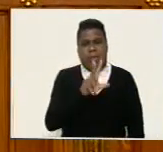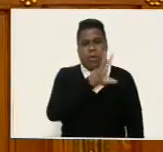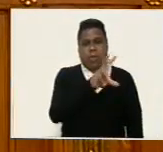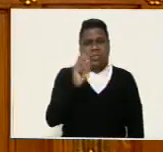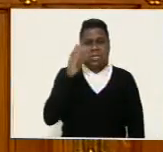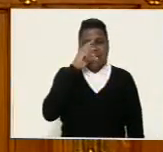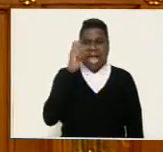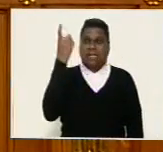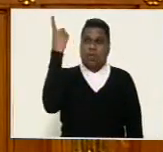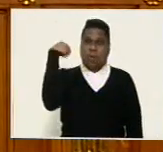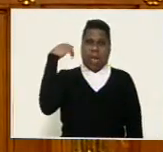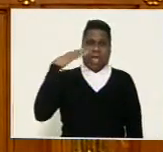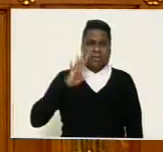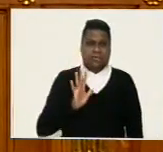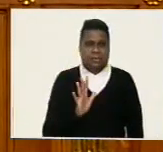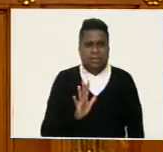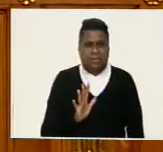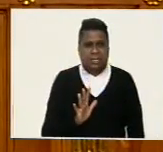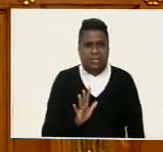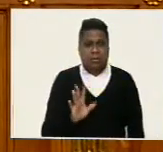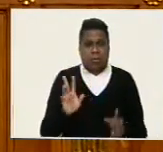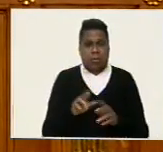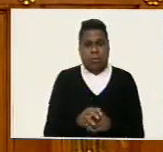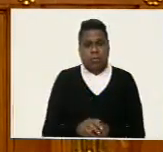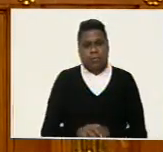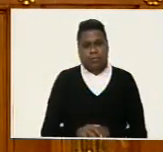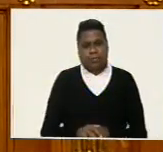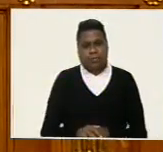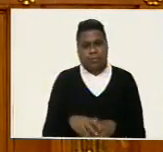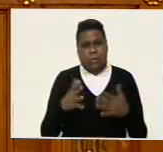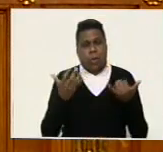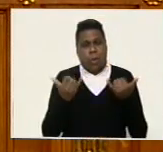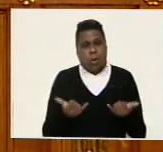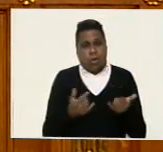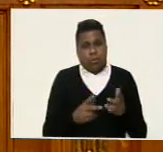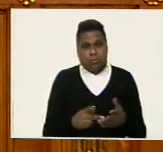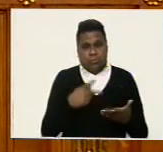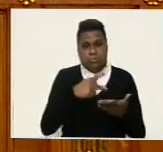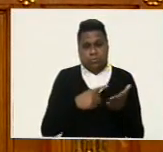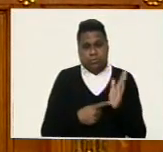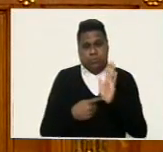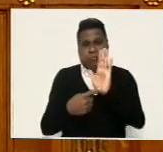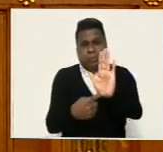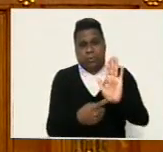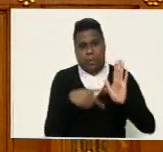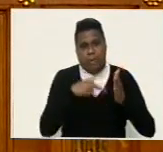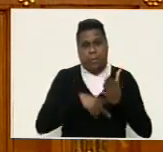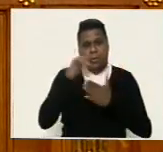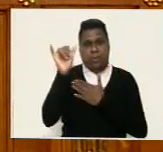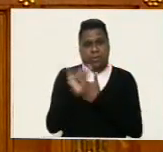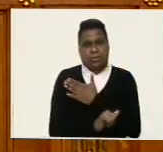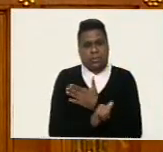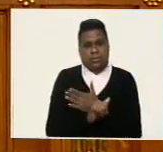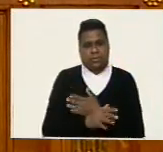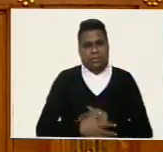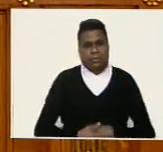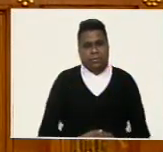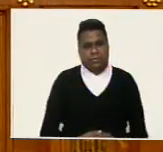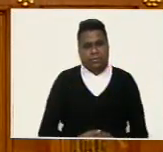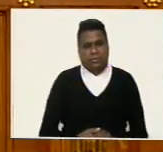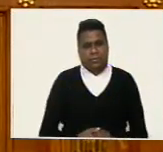el dorado, como lo es el altar de la patria, porque hoy vamos a presentar un proyecto de acuerdo